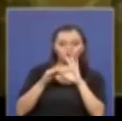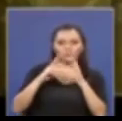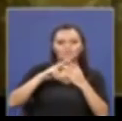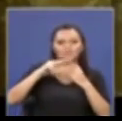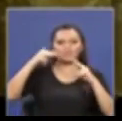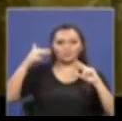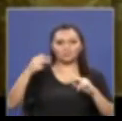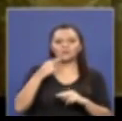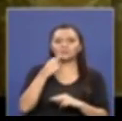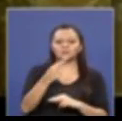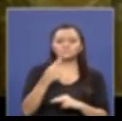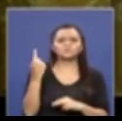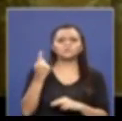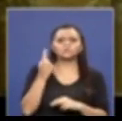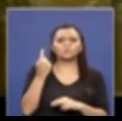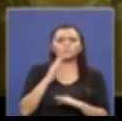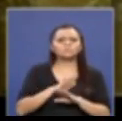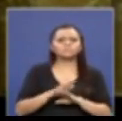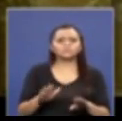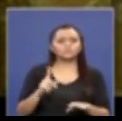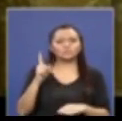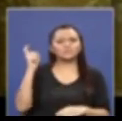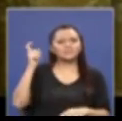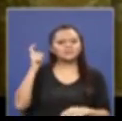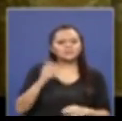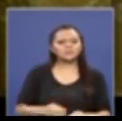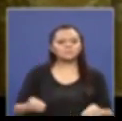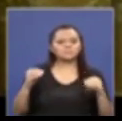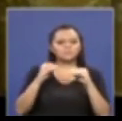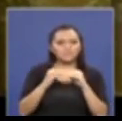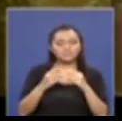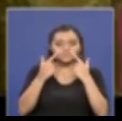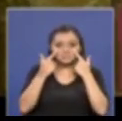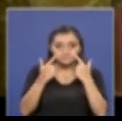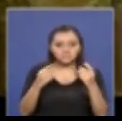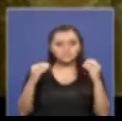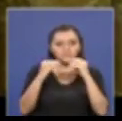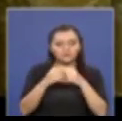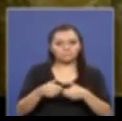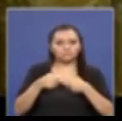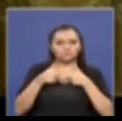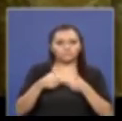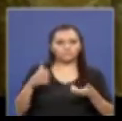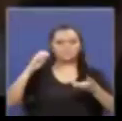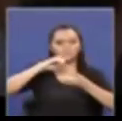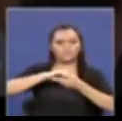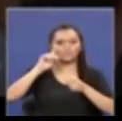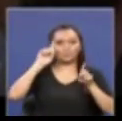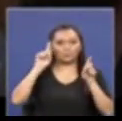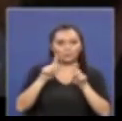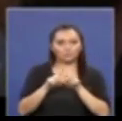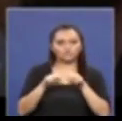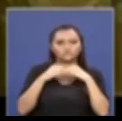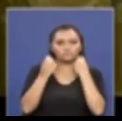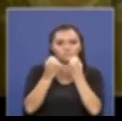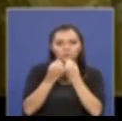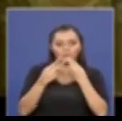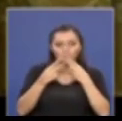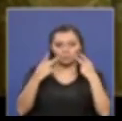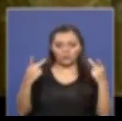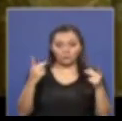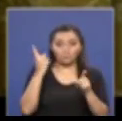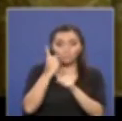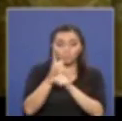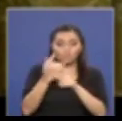regionales no son excluyentes. Los necesitamos sobre todo para potenciar el bienestar y la cohesión social de nuestros pueblos. Y en